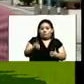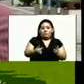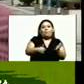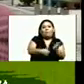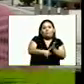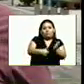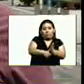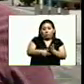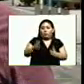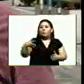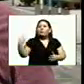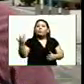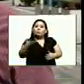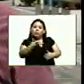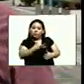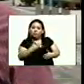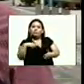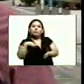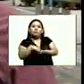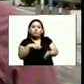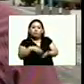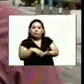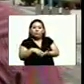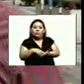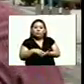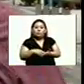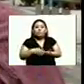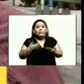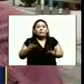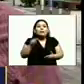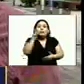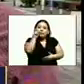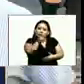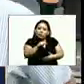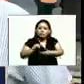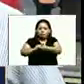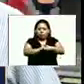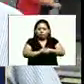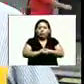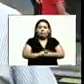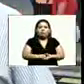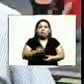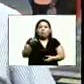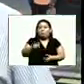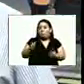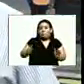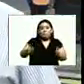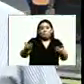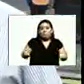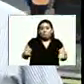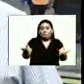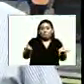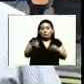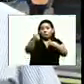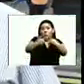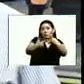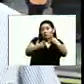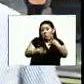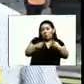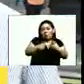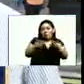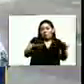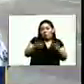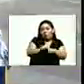Como tenemos que dar Nosotros como pueblo Como ciudadanos Es algo mutuo Pero aquí Como no se hace Cumplir las leyes Ese es el